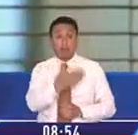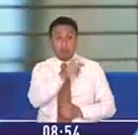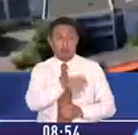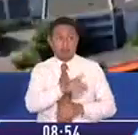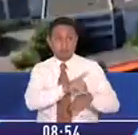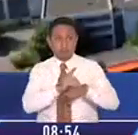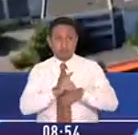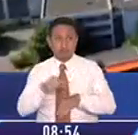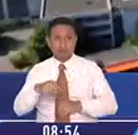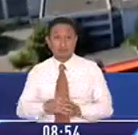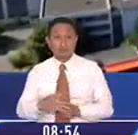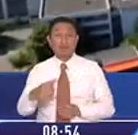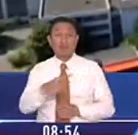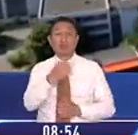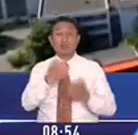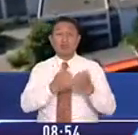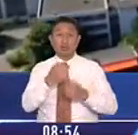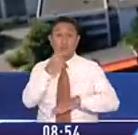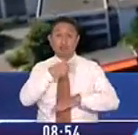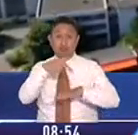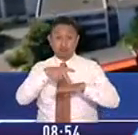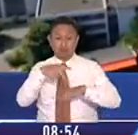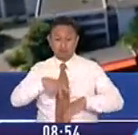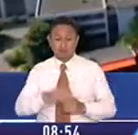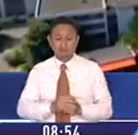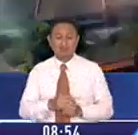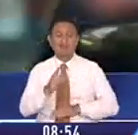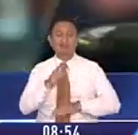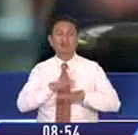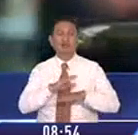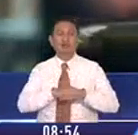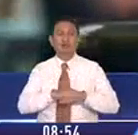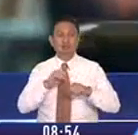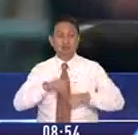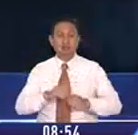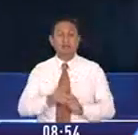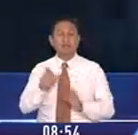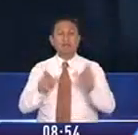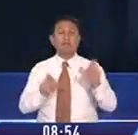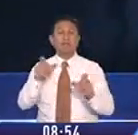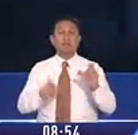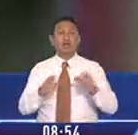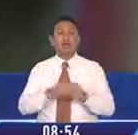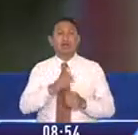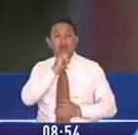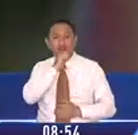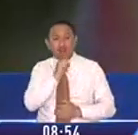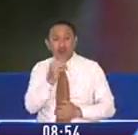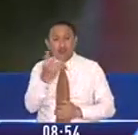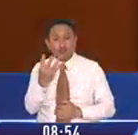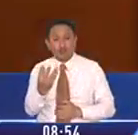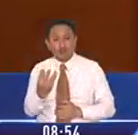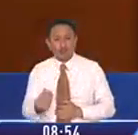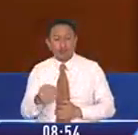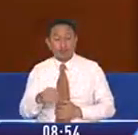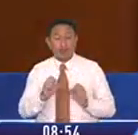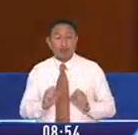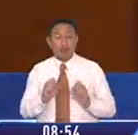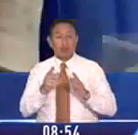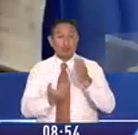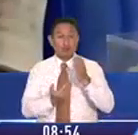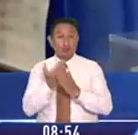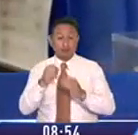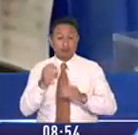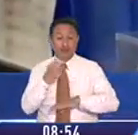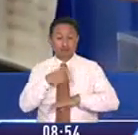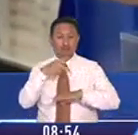pues existe una crisis de profesionales que se debe especialmente a que su población está envejeciendo. Esto genera oportunidades para